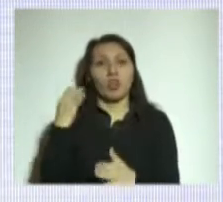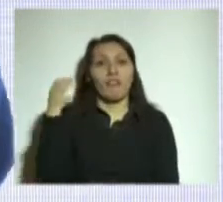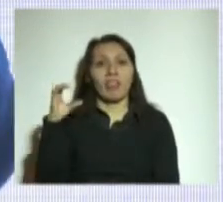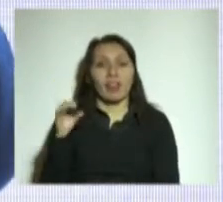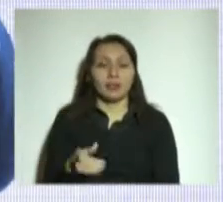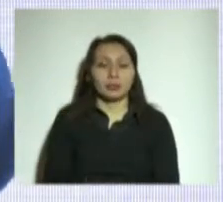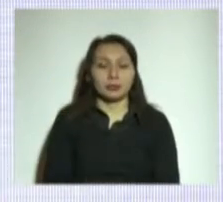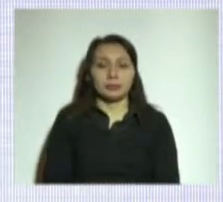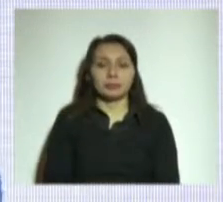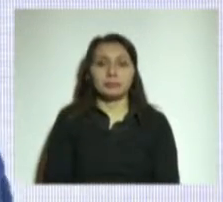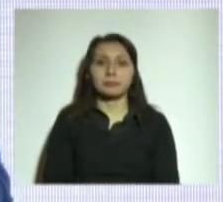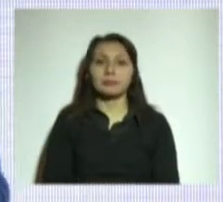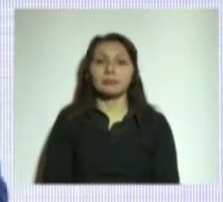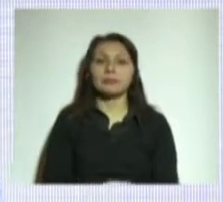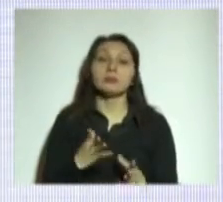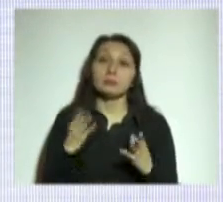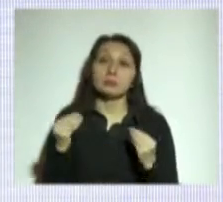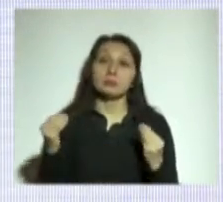confederación.